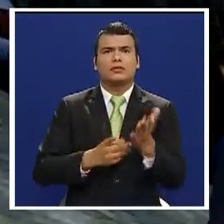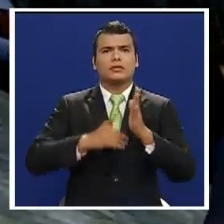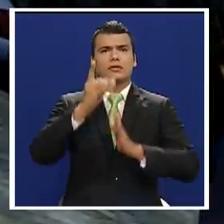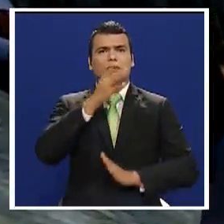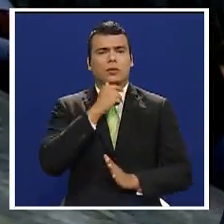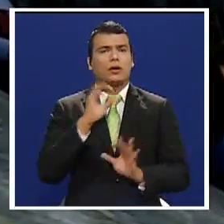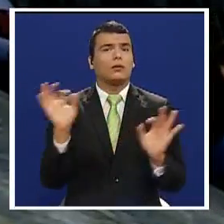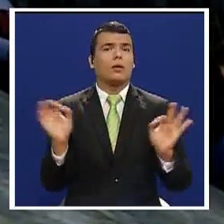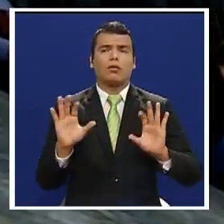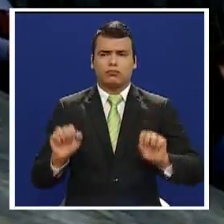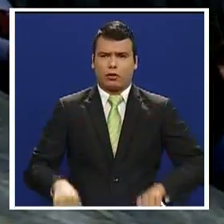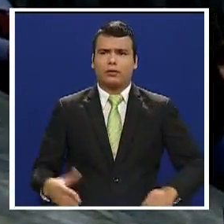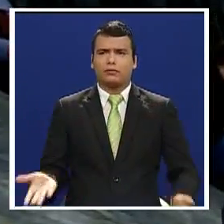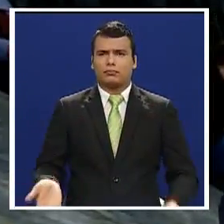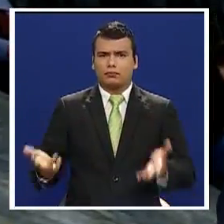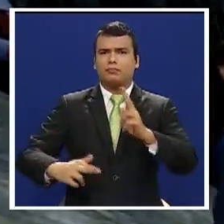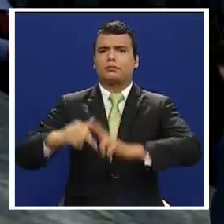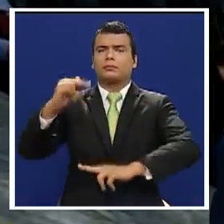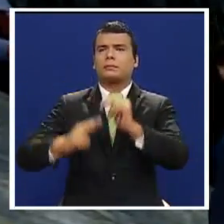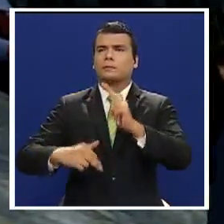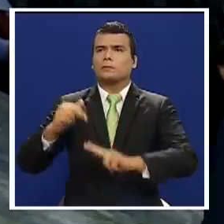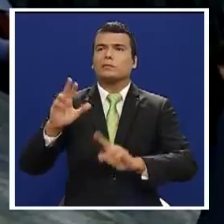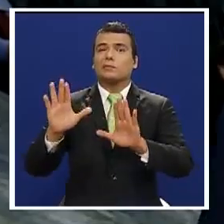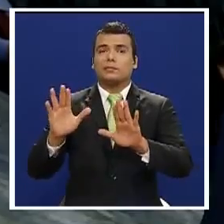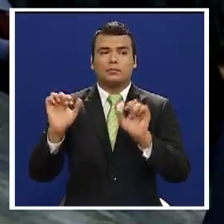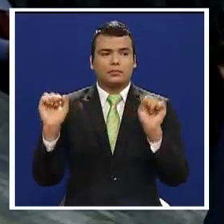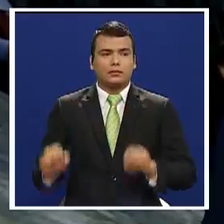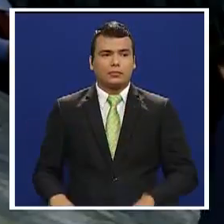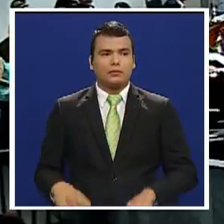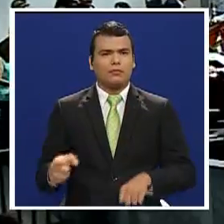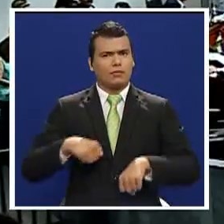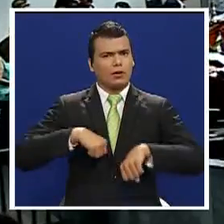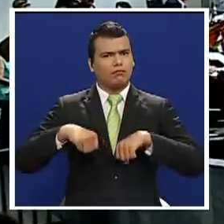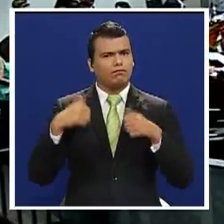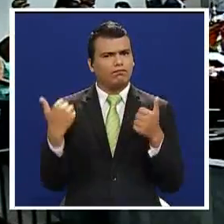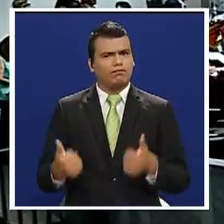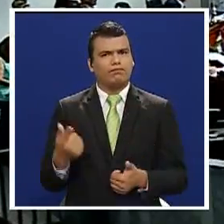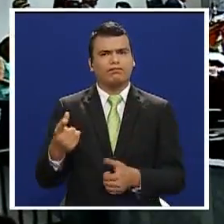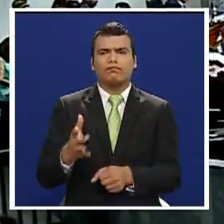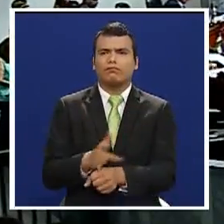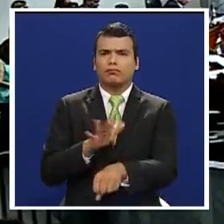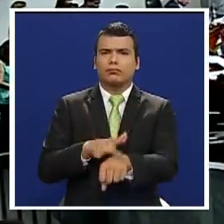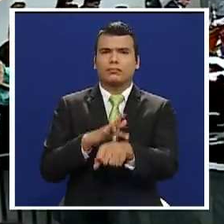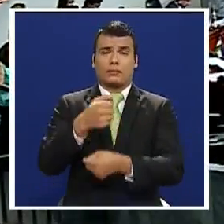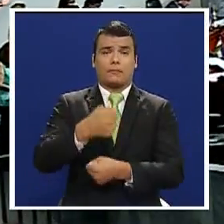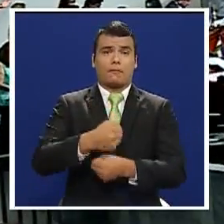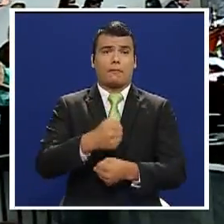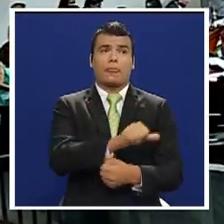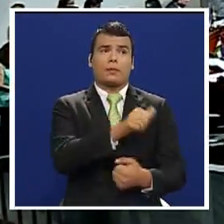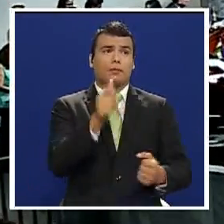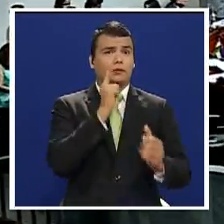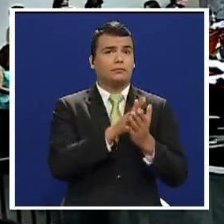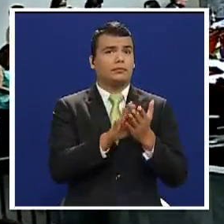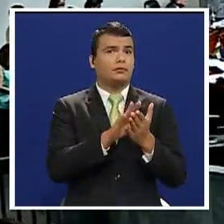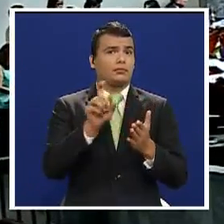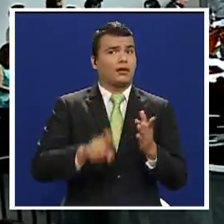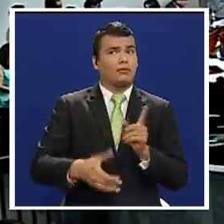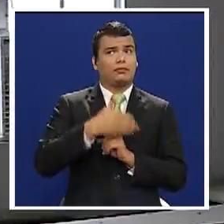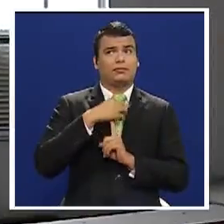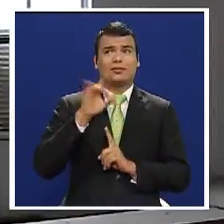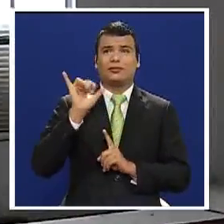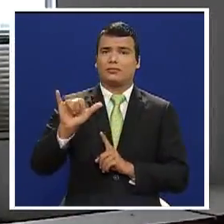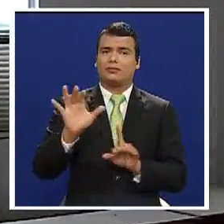su parte, el concejal Roberto Rodríguez afirma que la administración debe apoyar a los empresarios que quieren invertir en la ciudad para que de esta forma se pueda